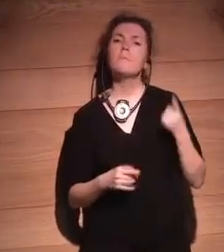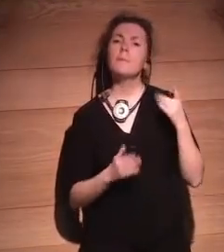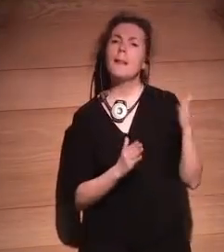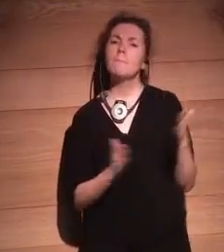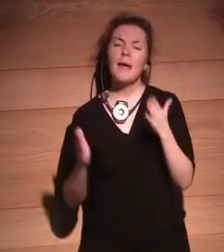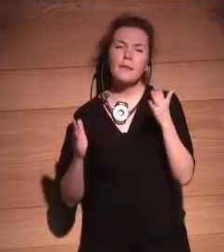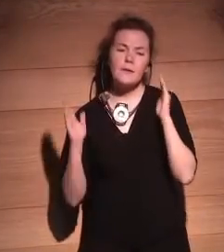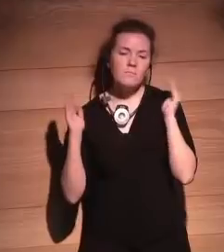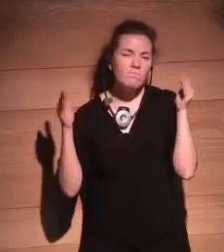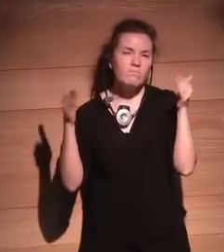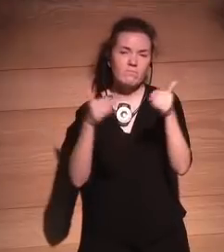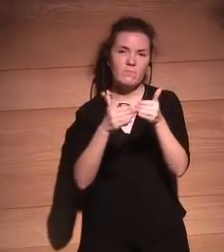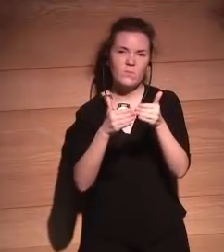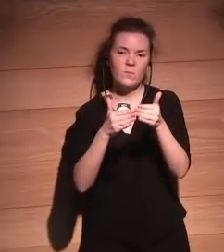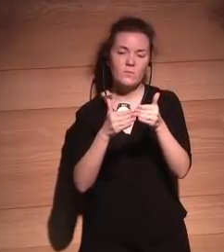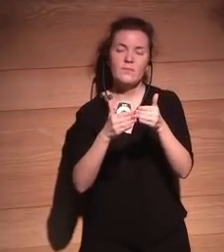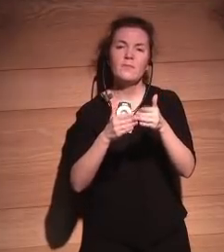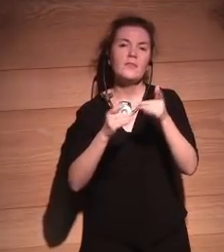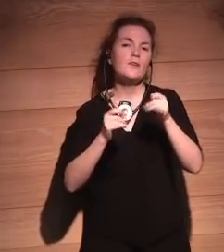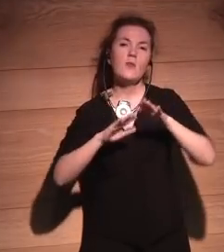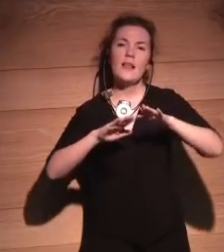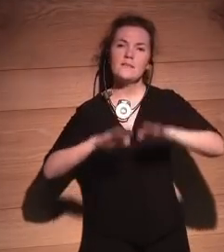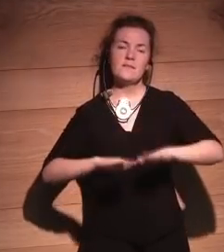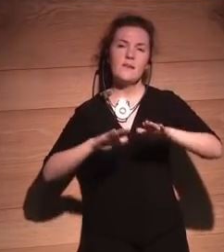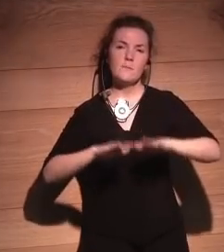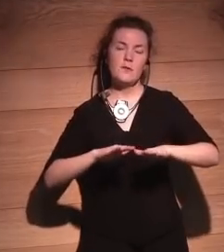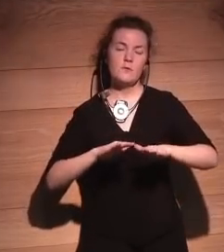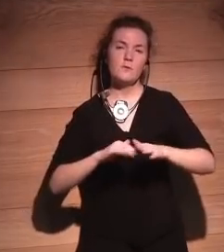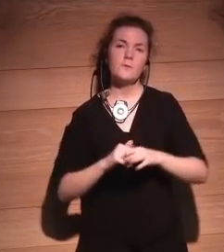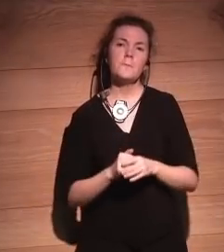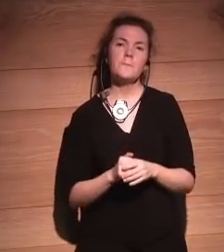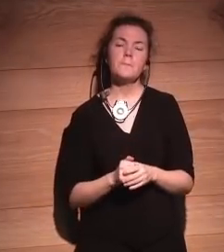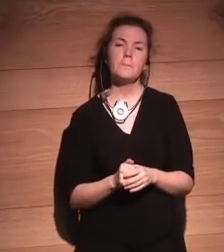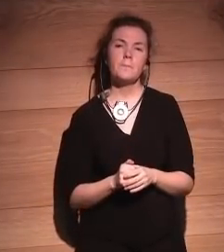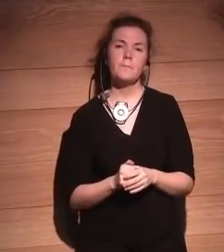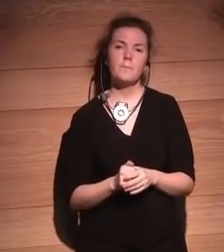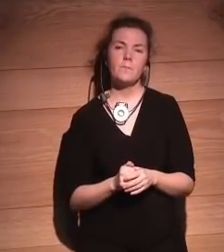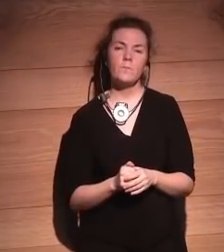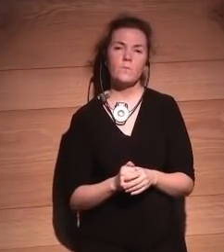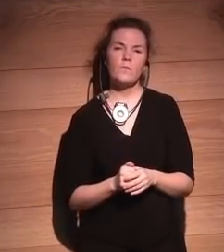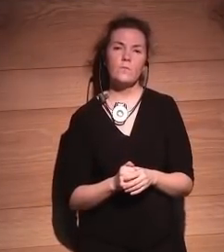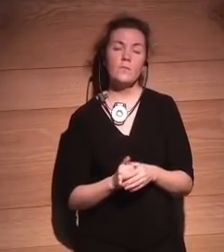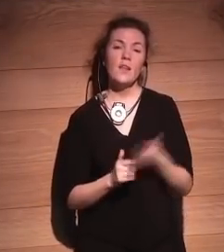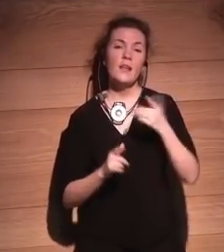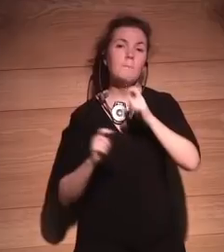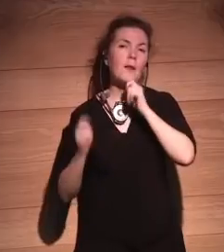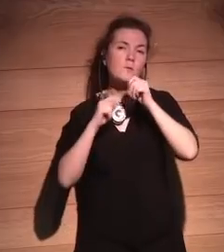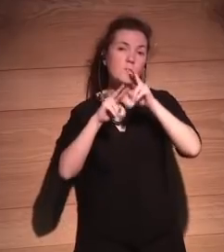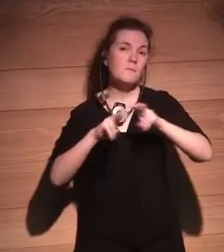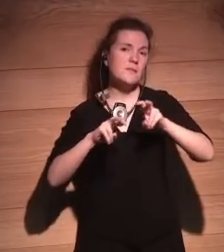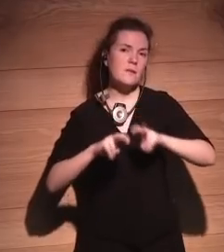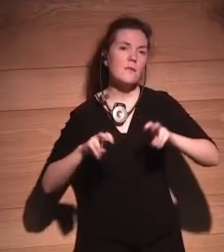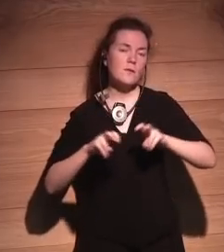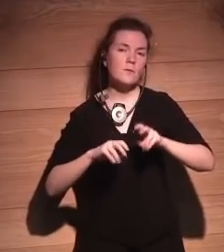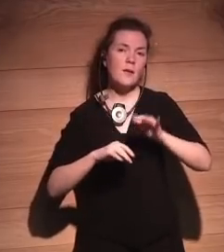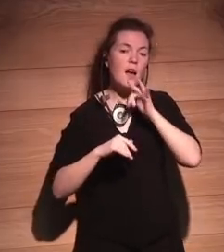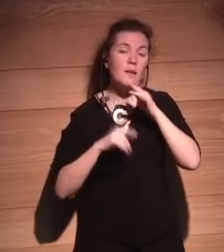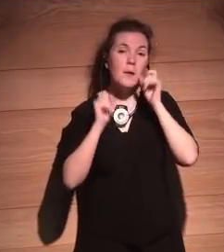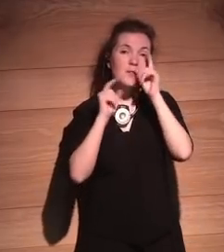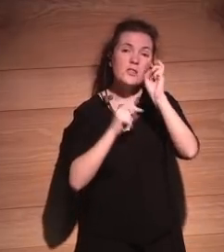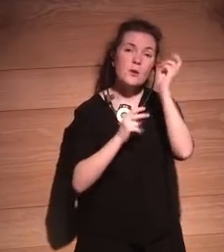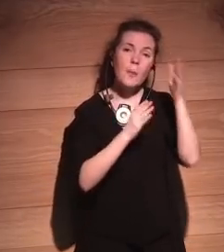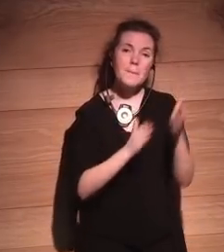de esa década vimos un estancamiento, vimos que se atacaba muchísimo el periodismo de investigación. Y lo que hemos visto en la